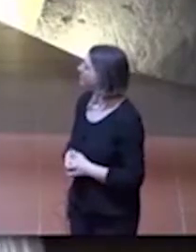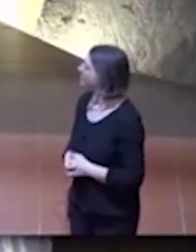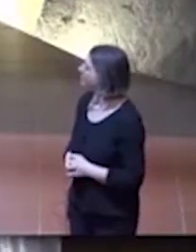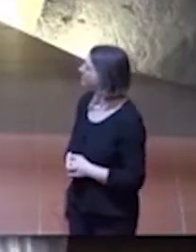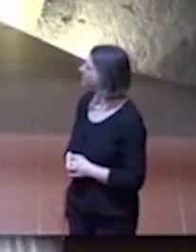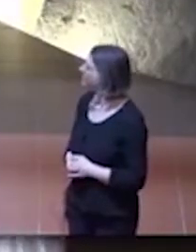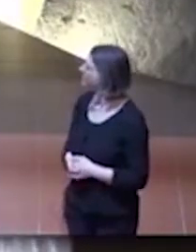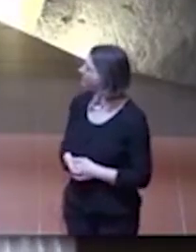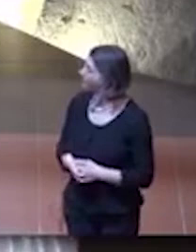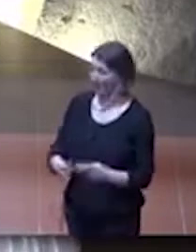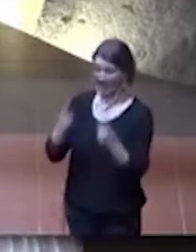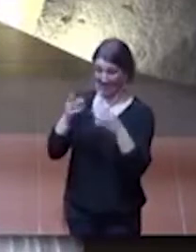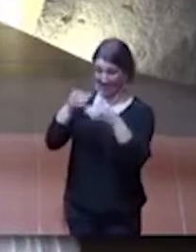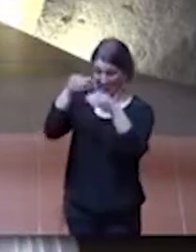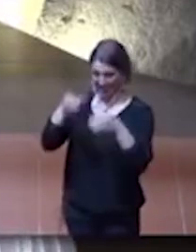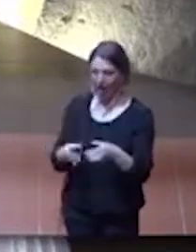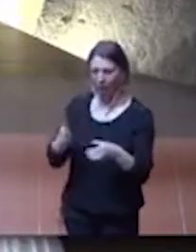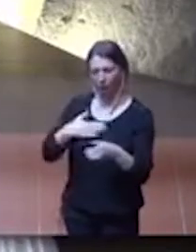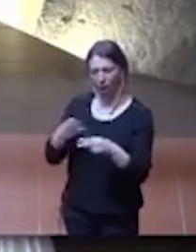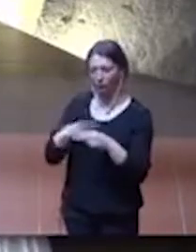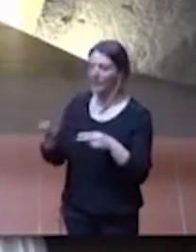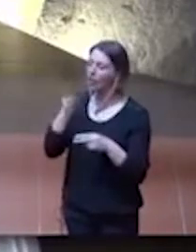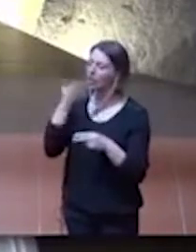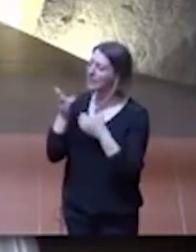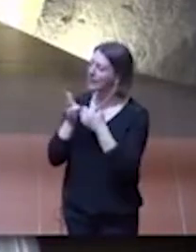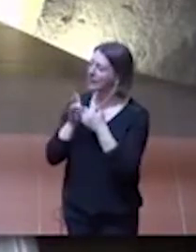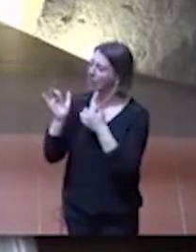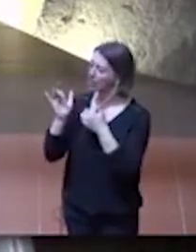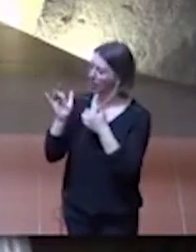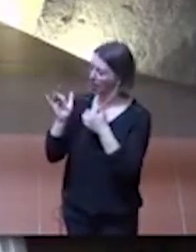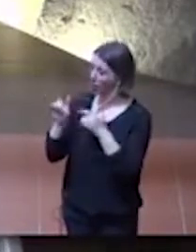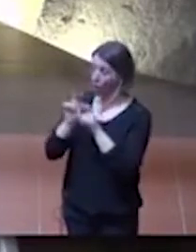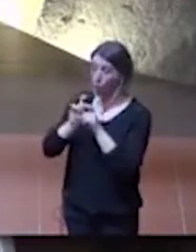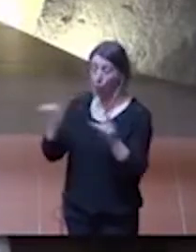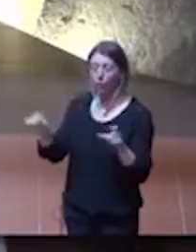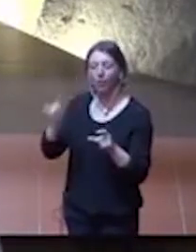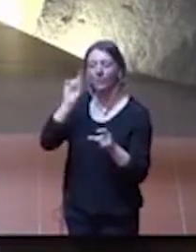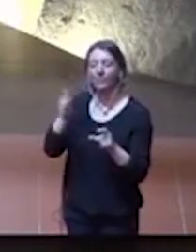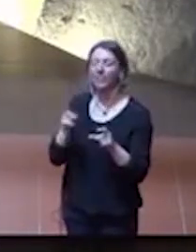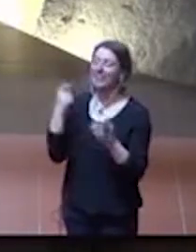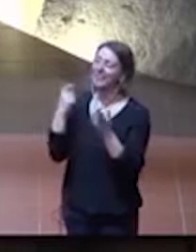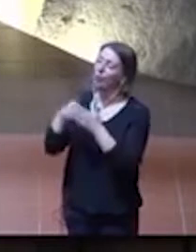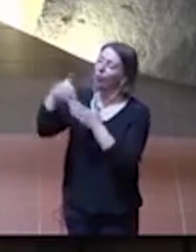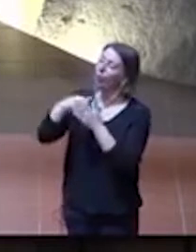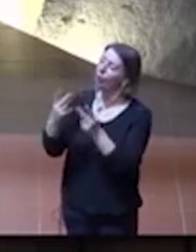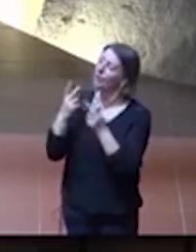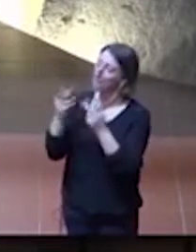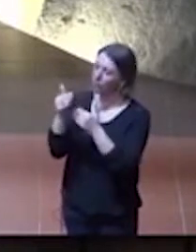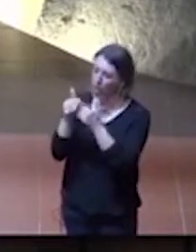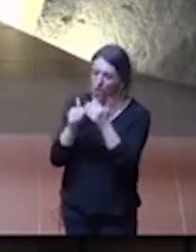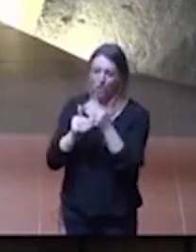Cena je z čistého křišťálu a to podle autorky Daniely Chodilové, protože právě křišťál je symbolem čistoty, spravedlnosti a